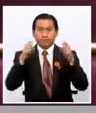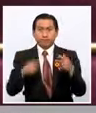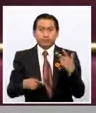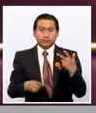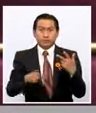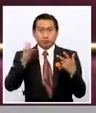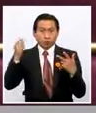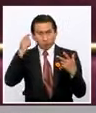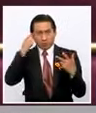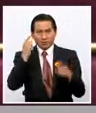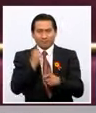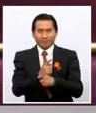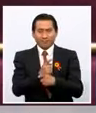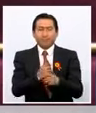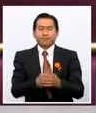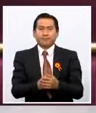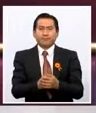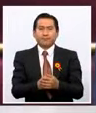gobierno